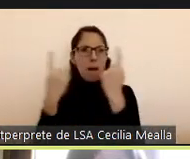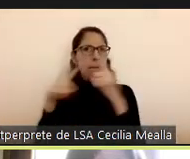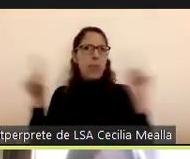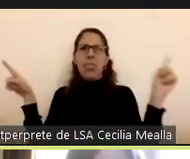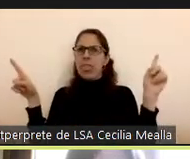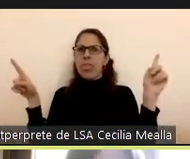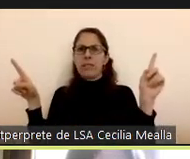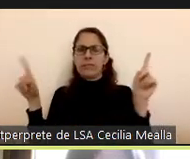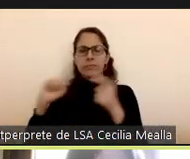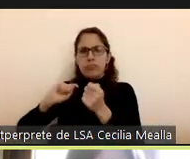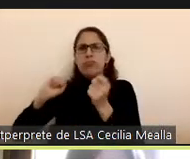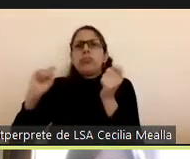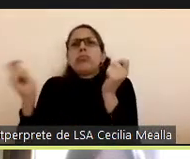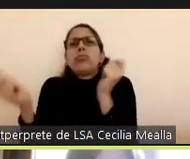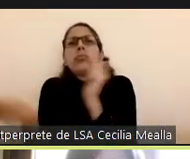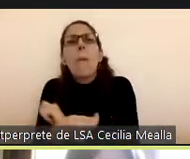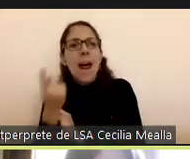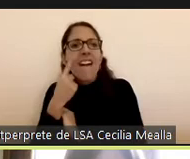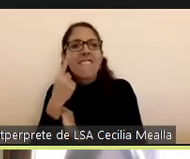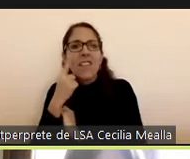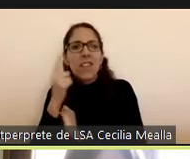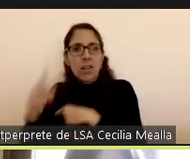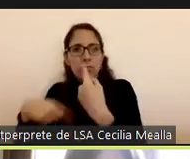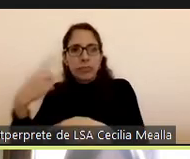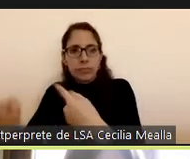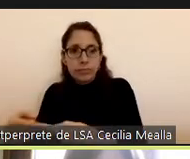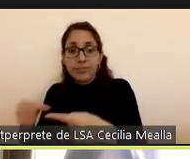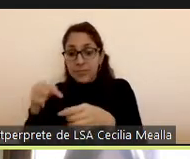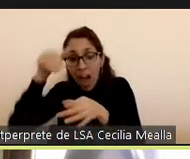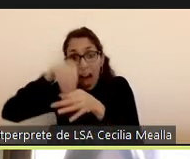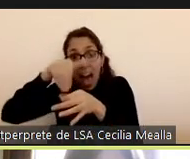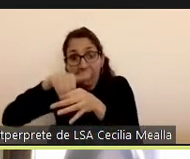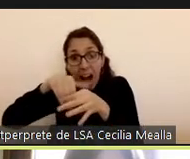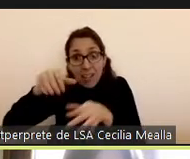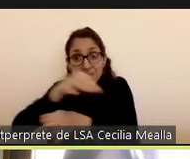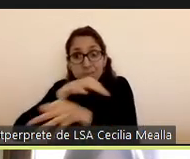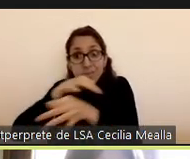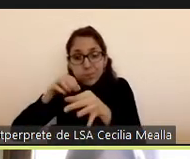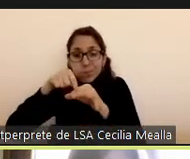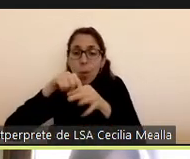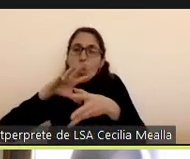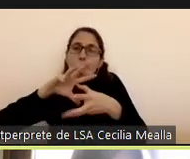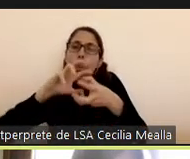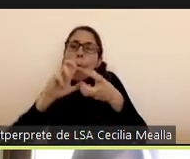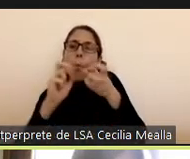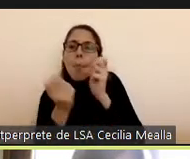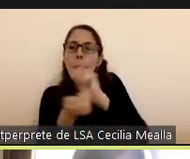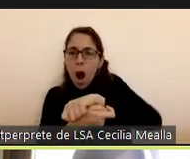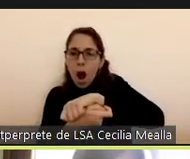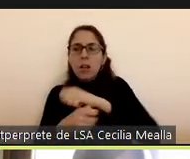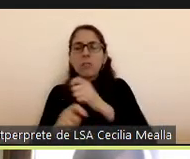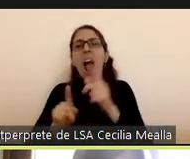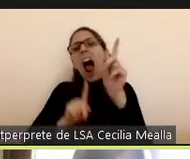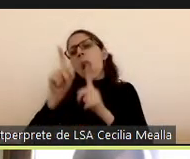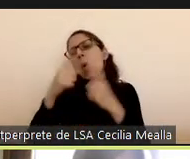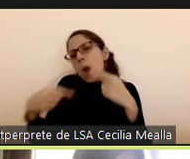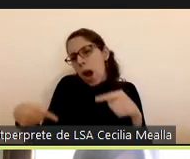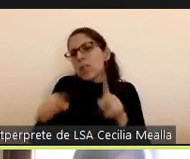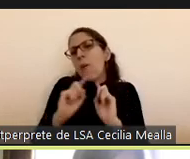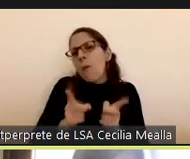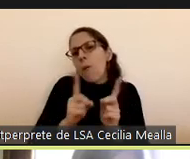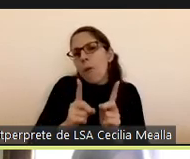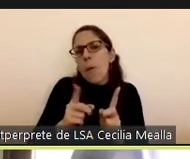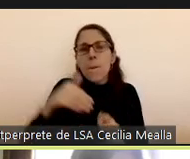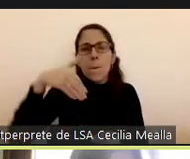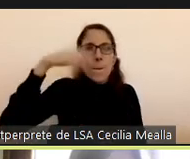digamos, los compuestos, ¿no? O sea, cambia todo. Hay partes que quedan, como la membrana citoplasmática, pero